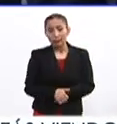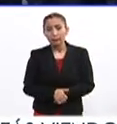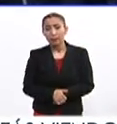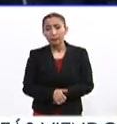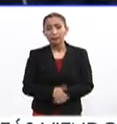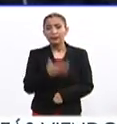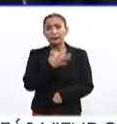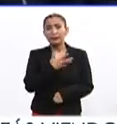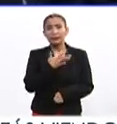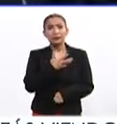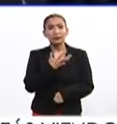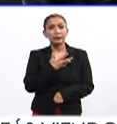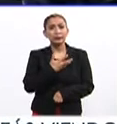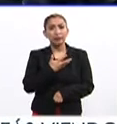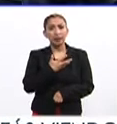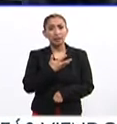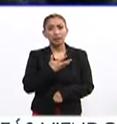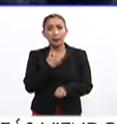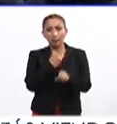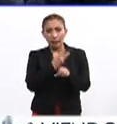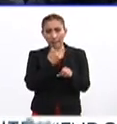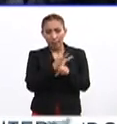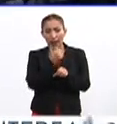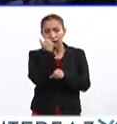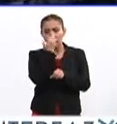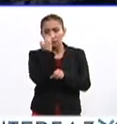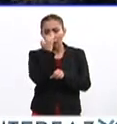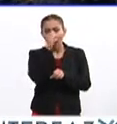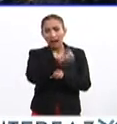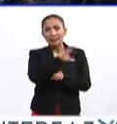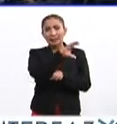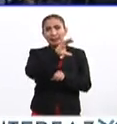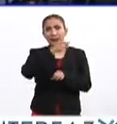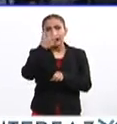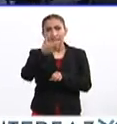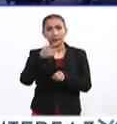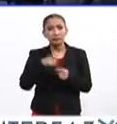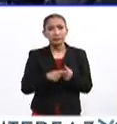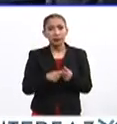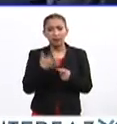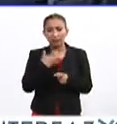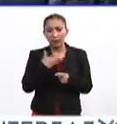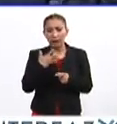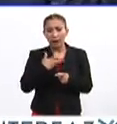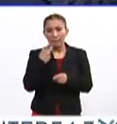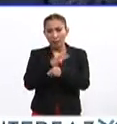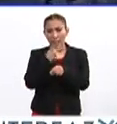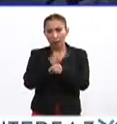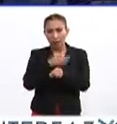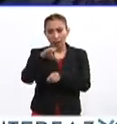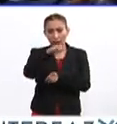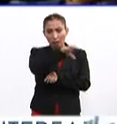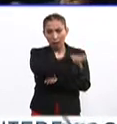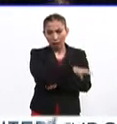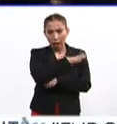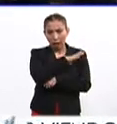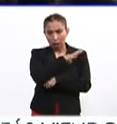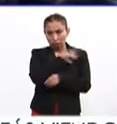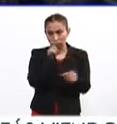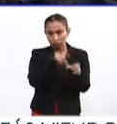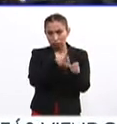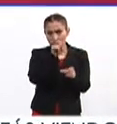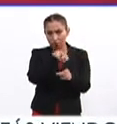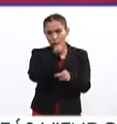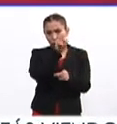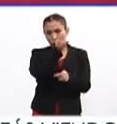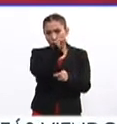¿sí? Tiene nivel medio superior, tiene CCH y tiene las prepas.